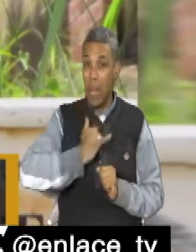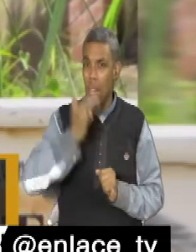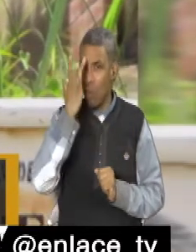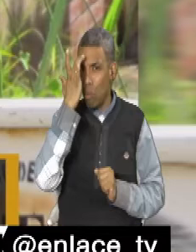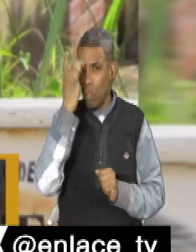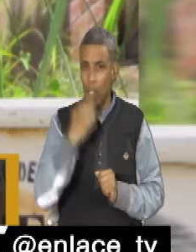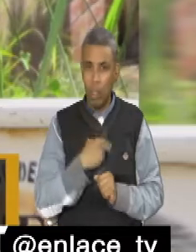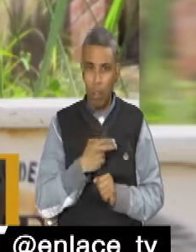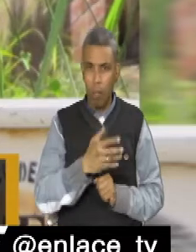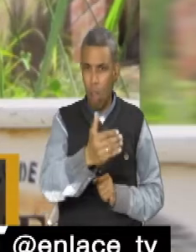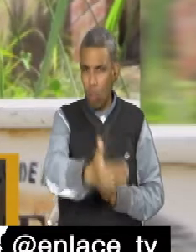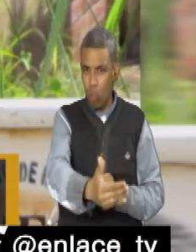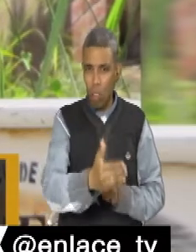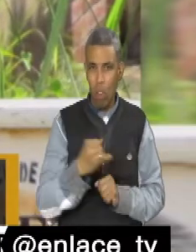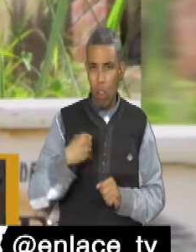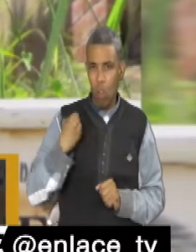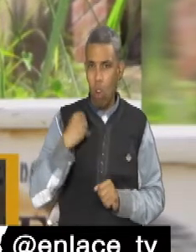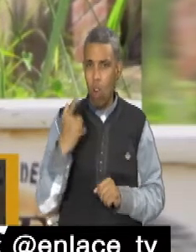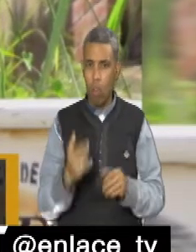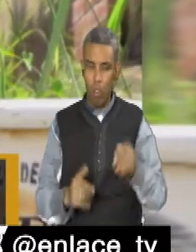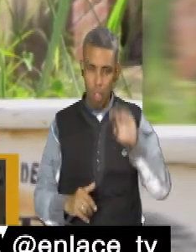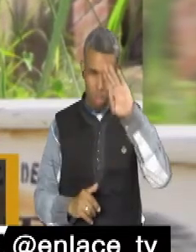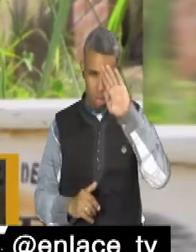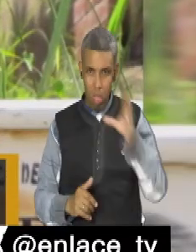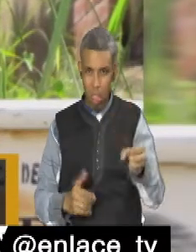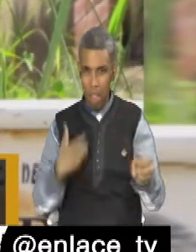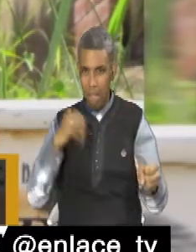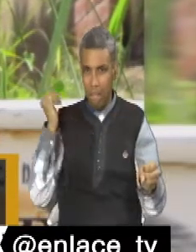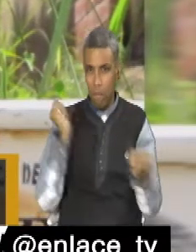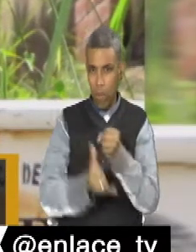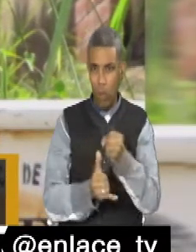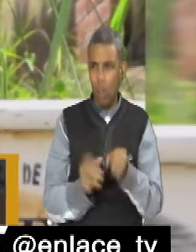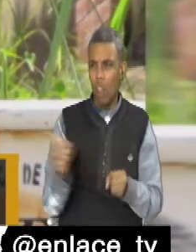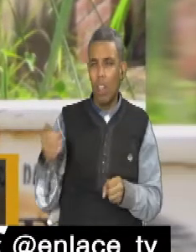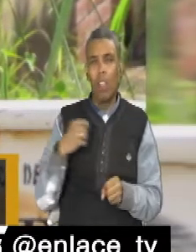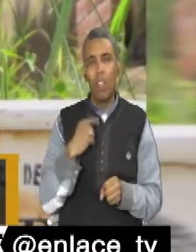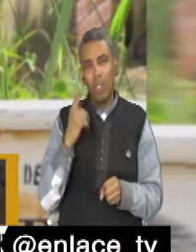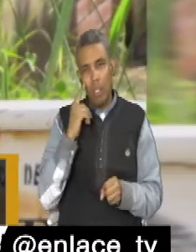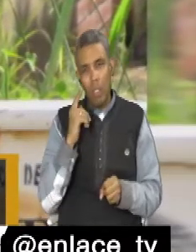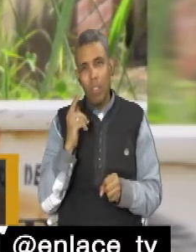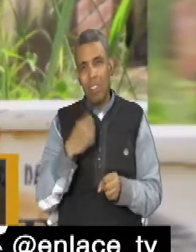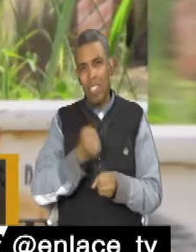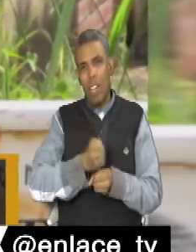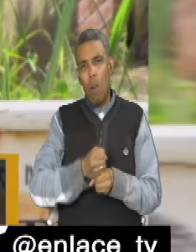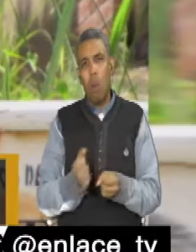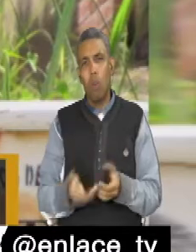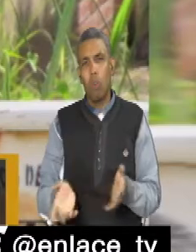la población de San Pablo, sur de Bolívar, donde el hombre se desempeñaba como mototaxista.